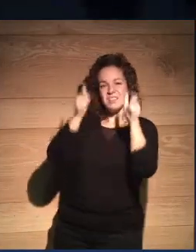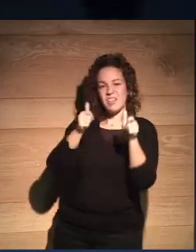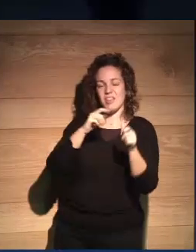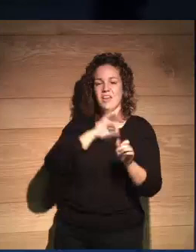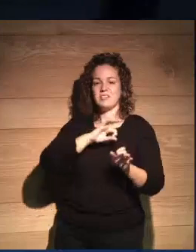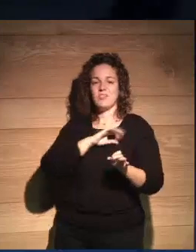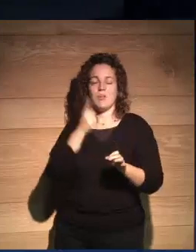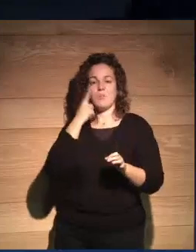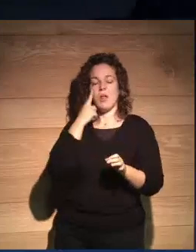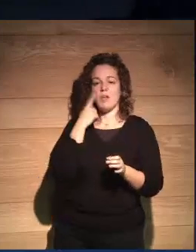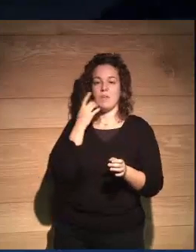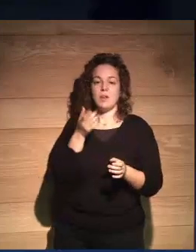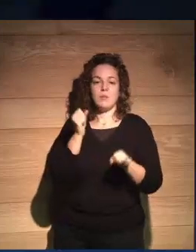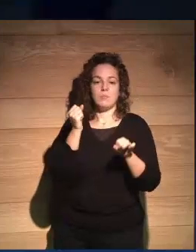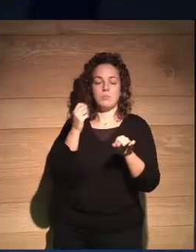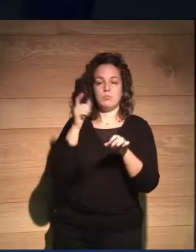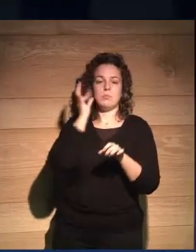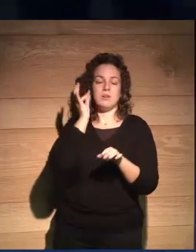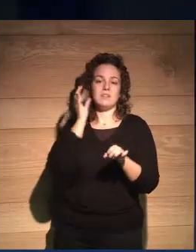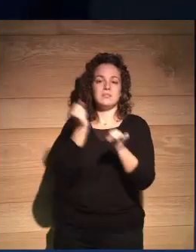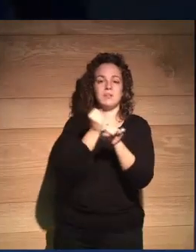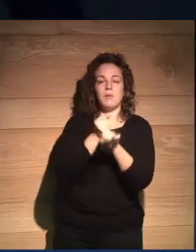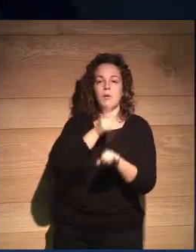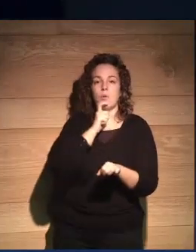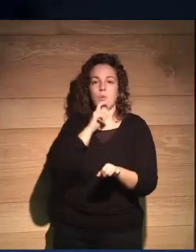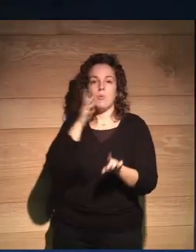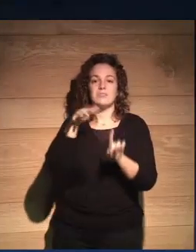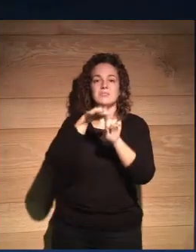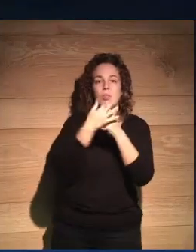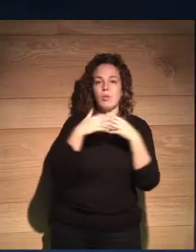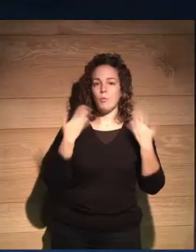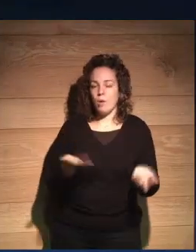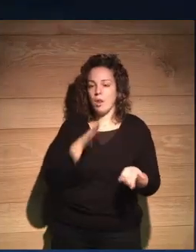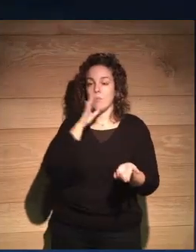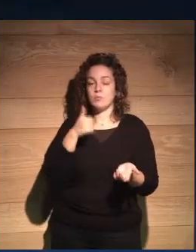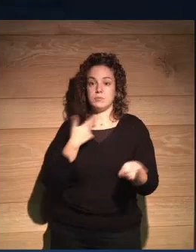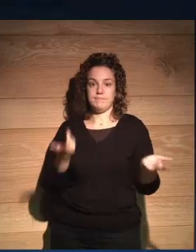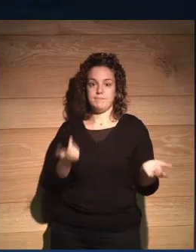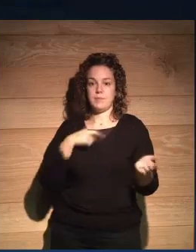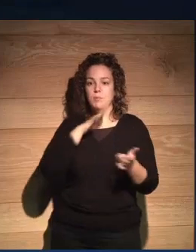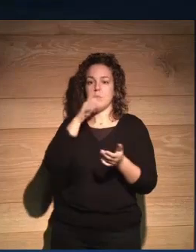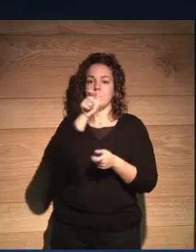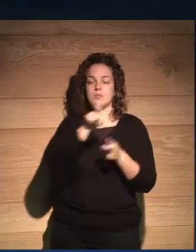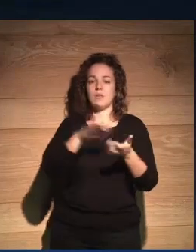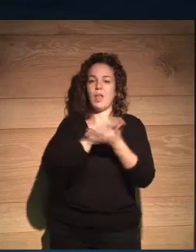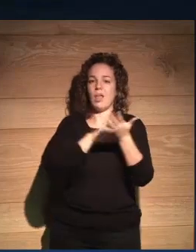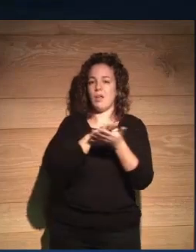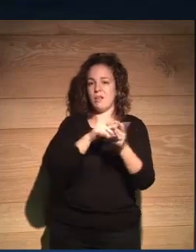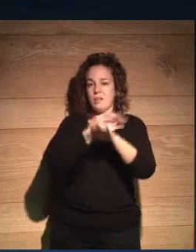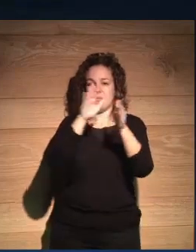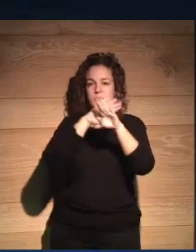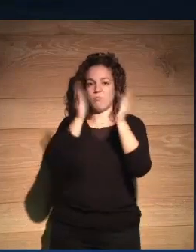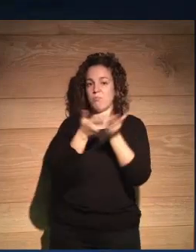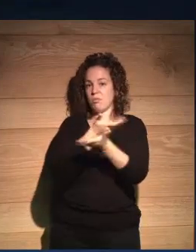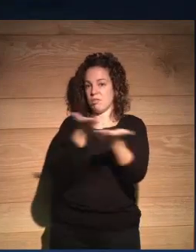en las que trabajaban las mujeres empezaban a investigar, y por eso le di ese giro, porque a mí hablar de las cosas que habla todo el mundo, por ejemplo lo que has dicho, de